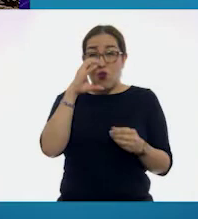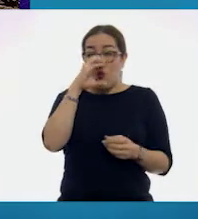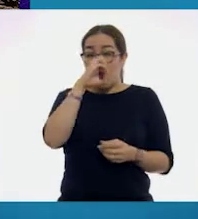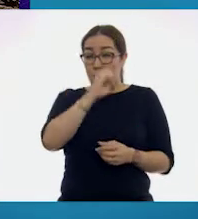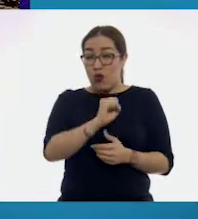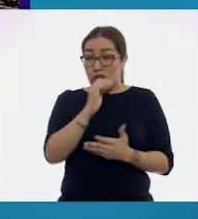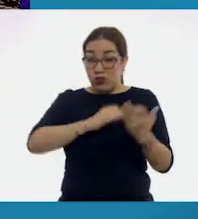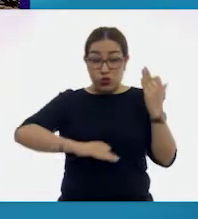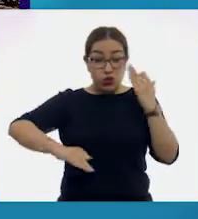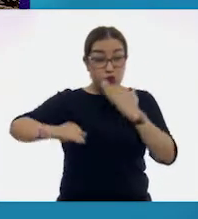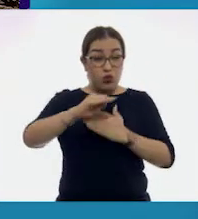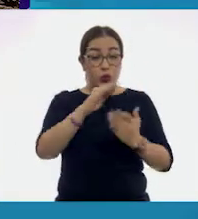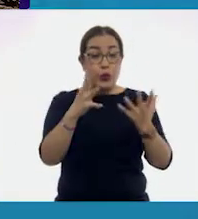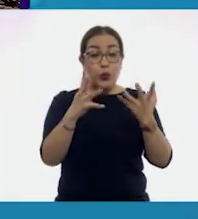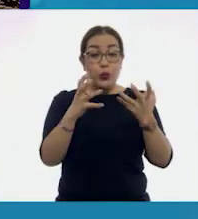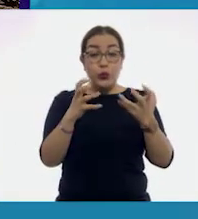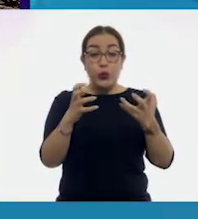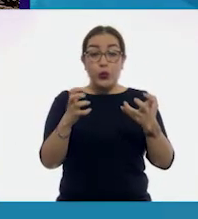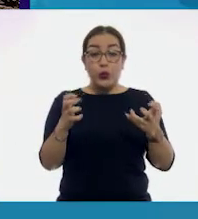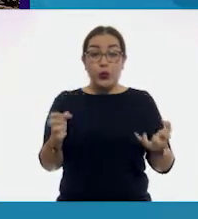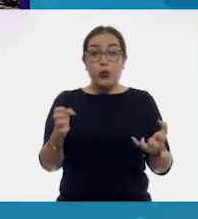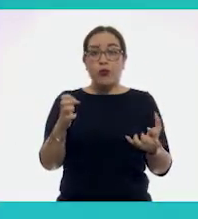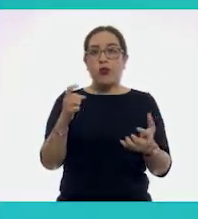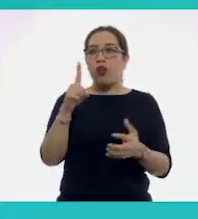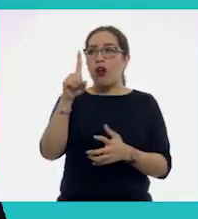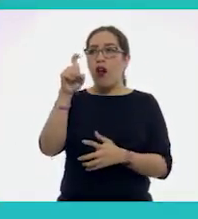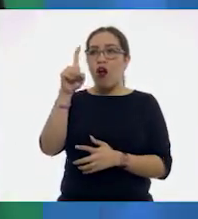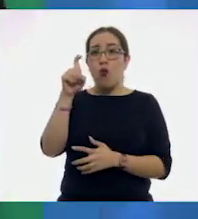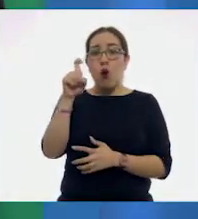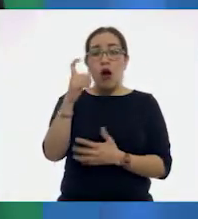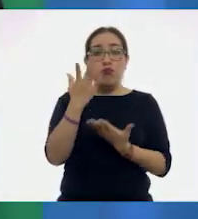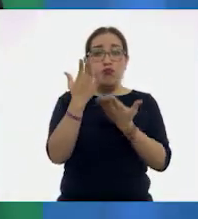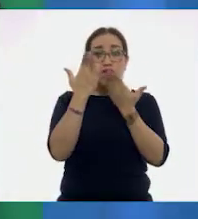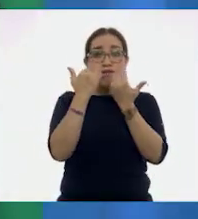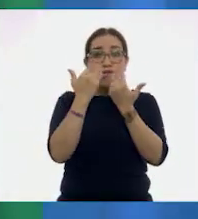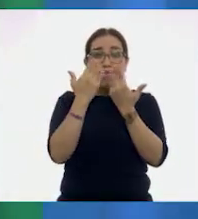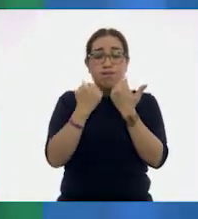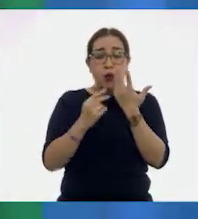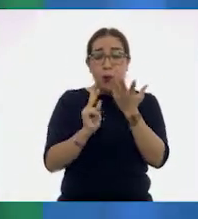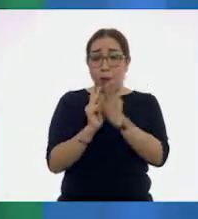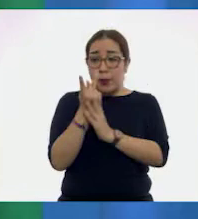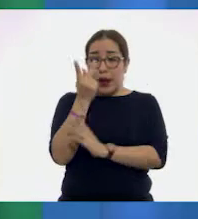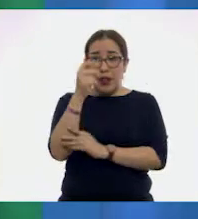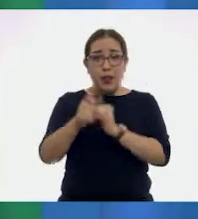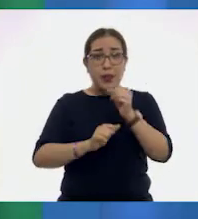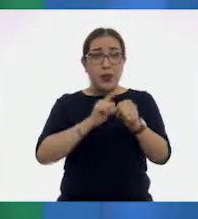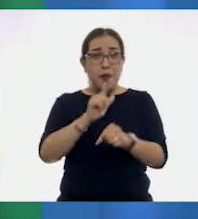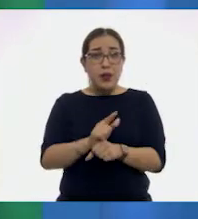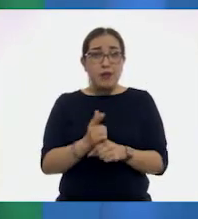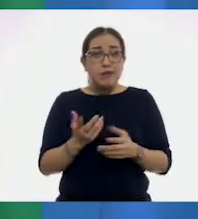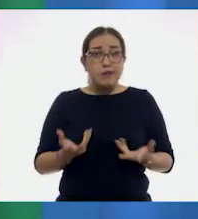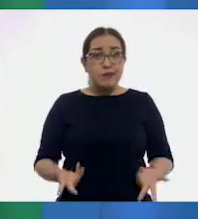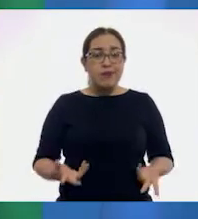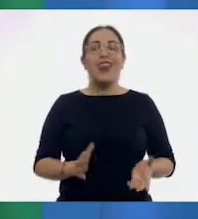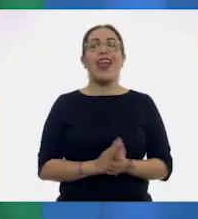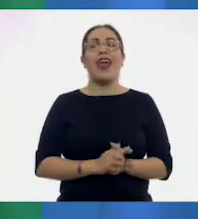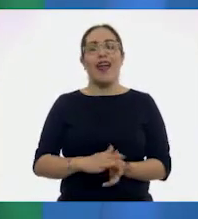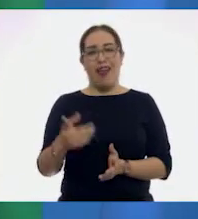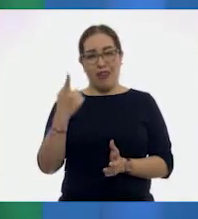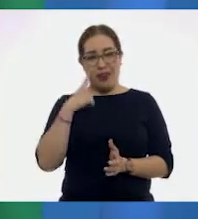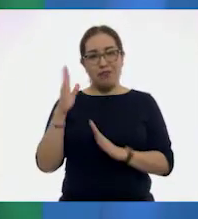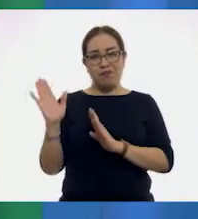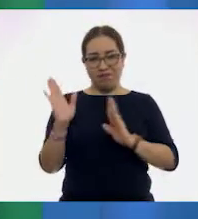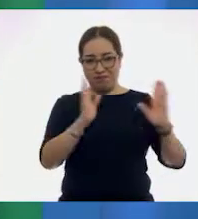secaría y faltaría agua para las plantas y los animales. Bien. Vemos otro caso. ¿Qué pasaría